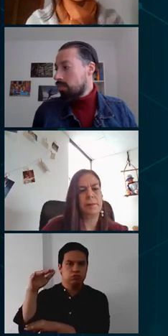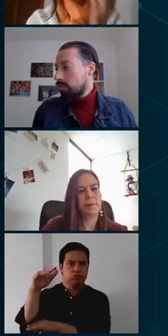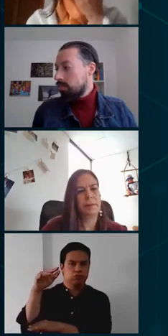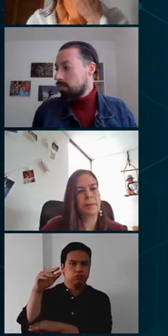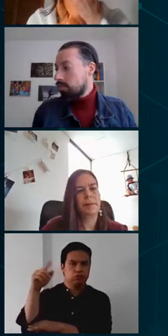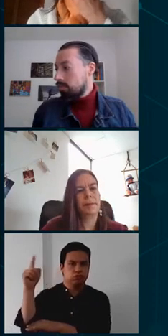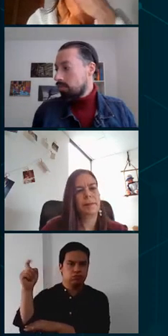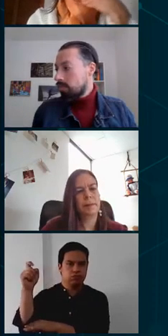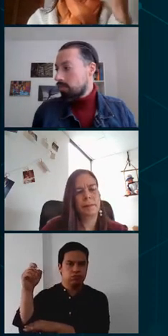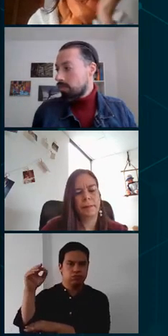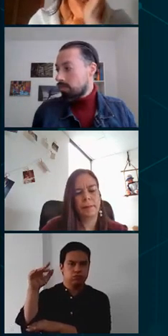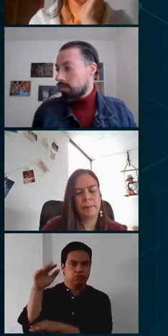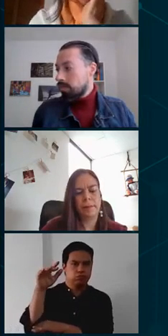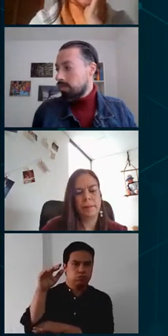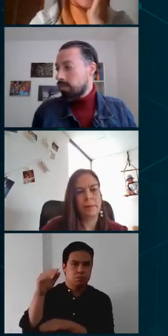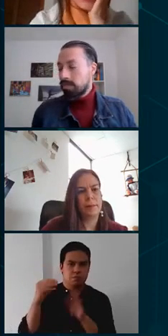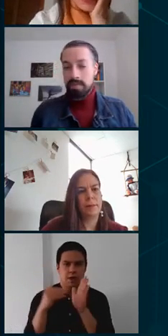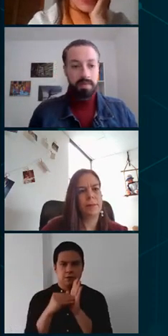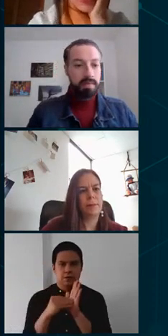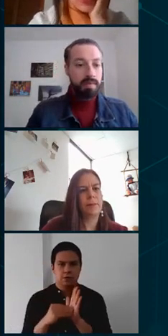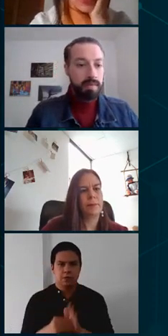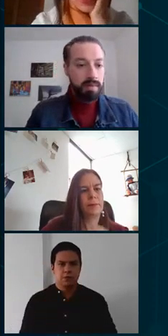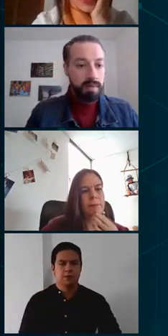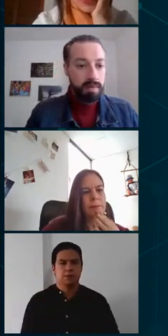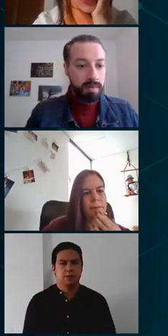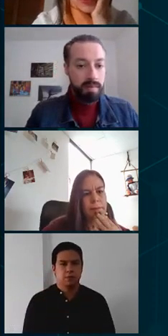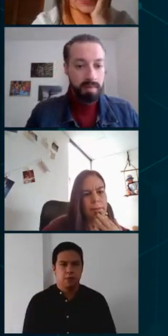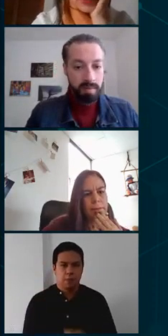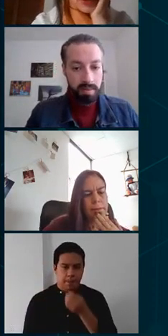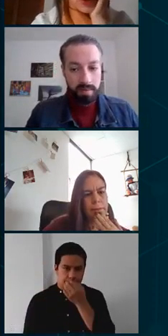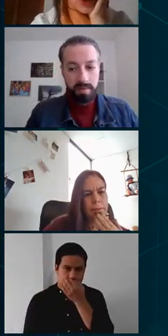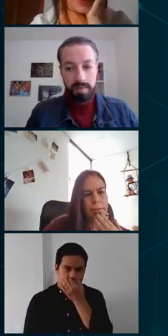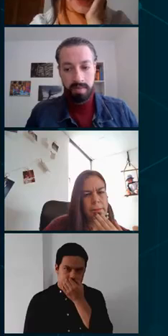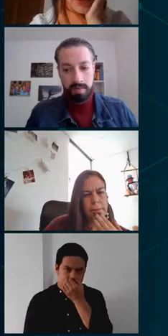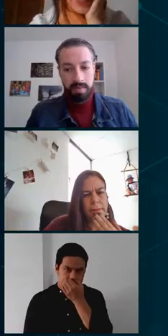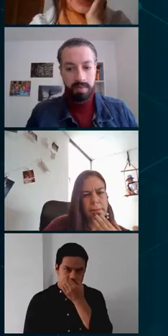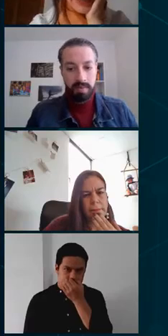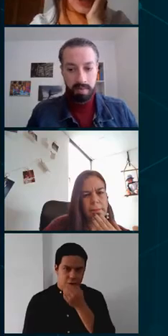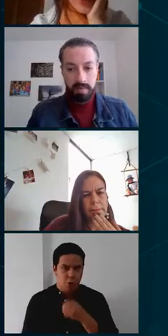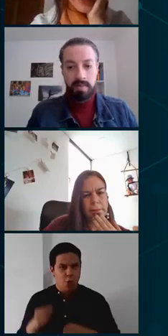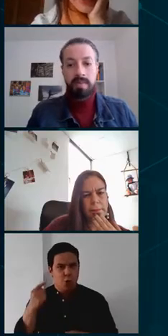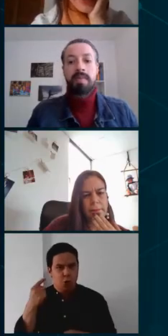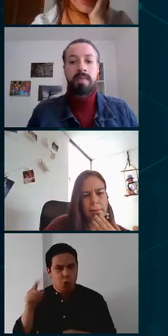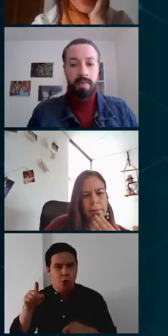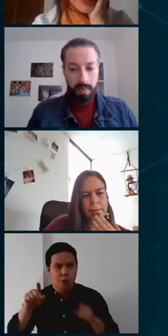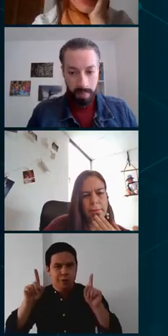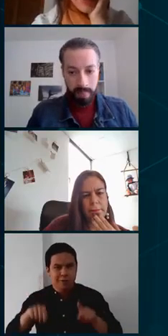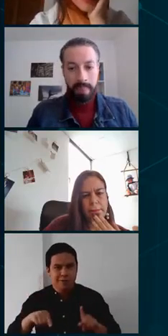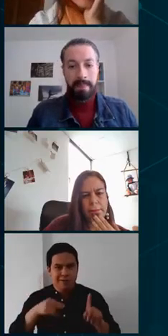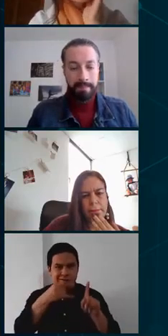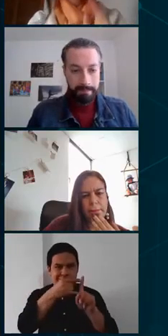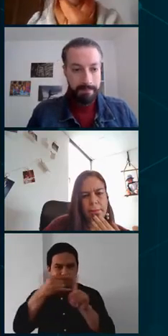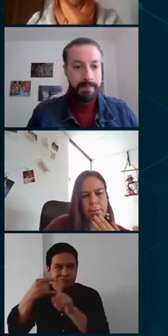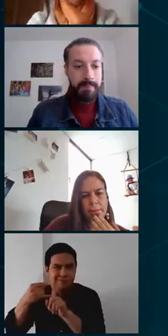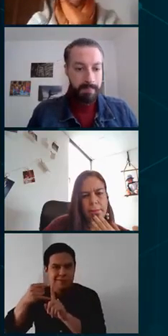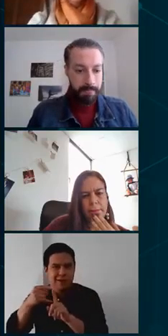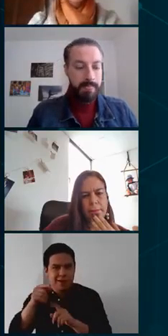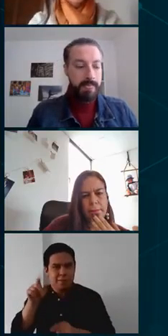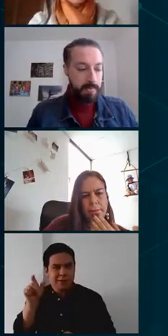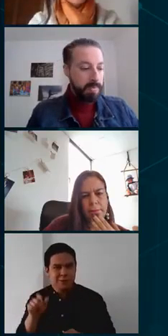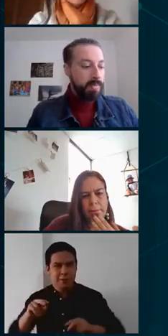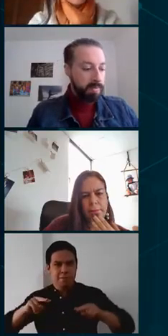Yo quisiera que hiciéramos alguna para de pronto otro de los personajes. ¿Te acuerdas que también estaba el